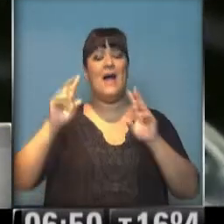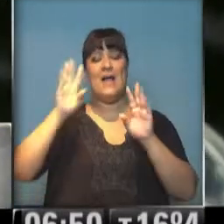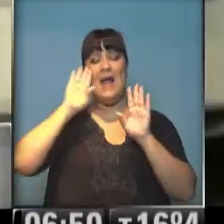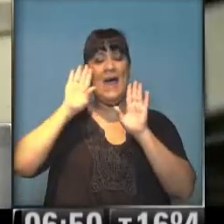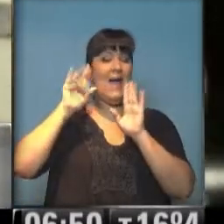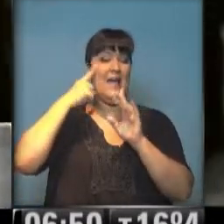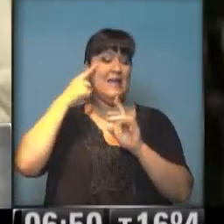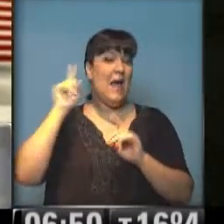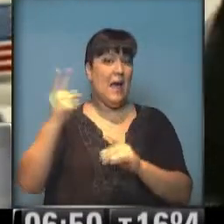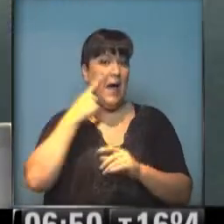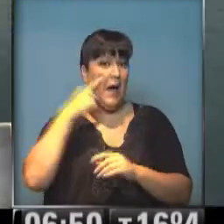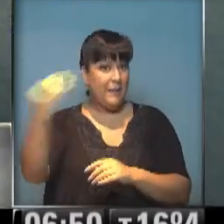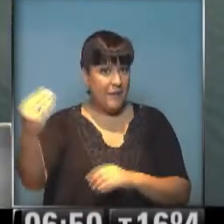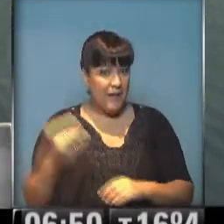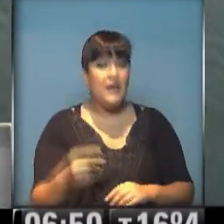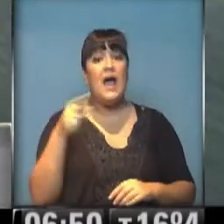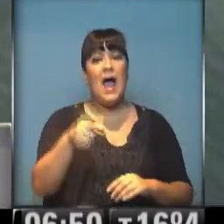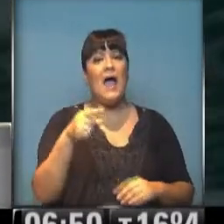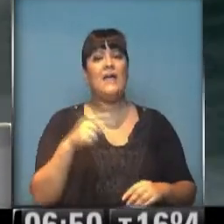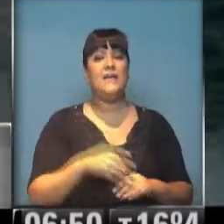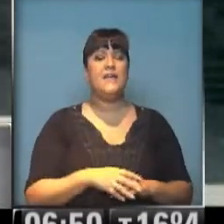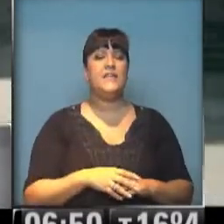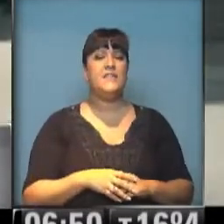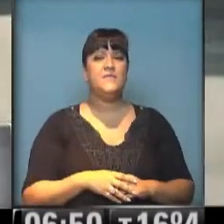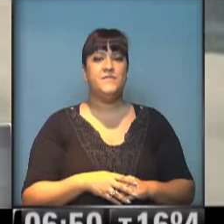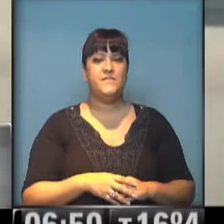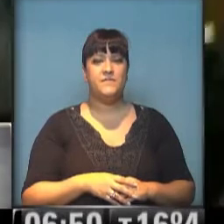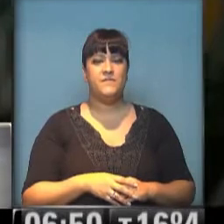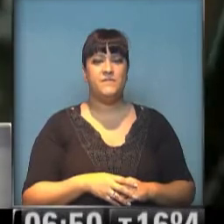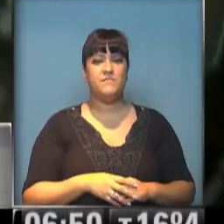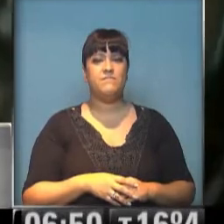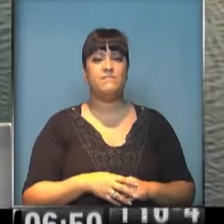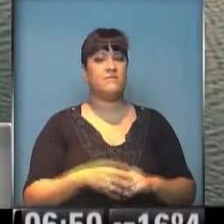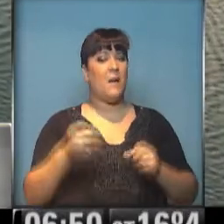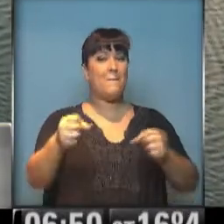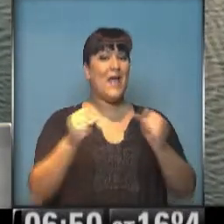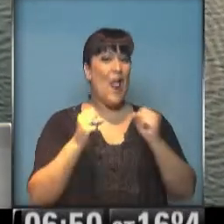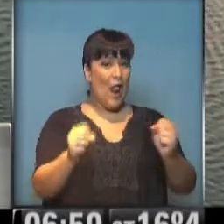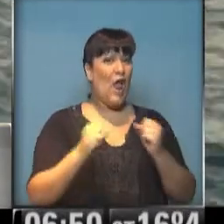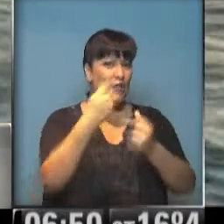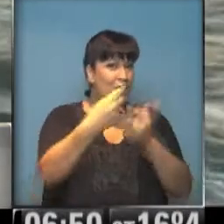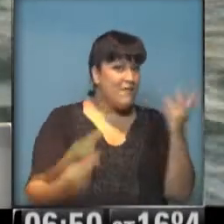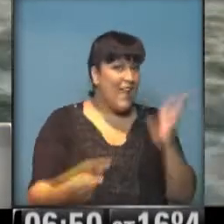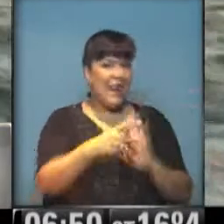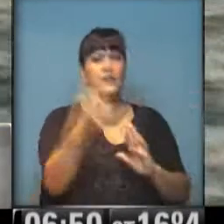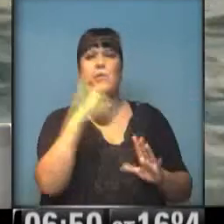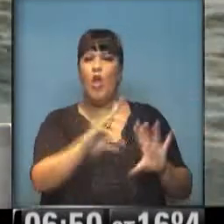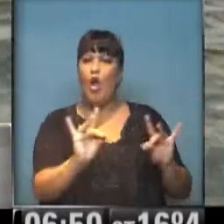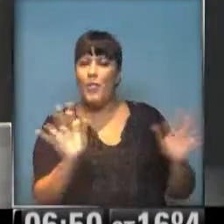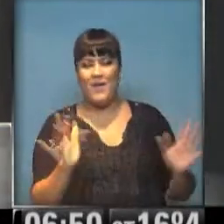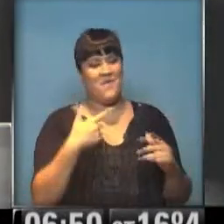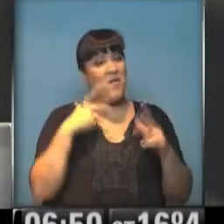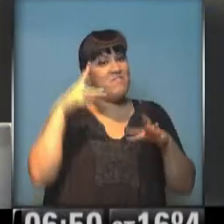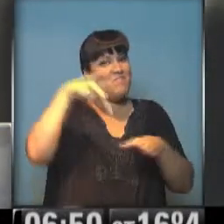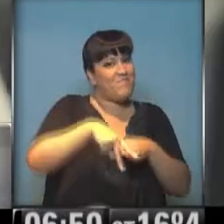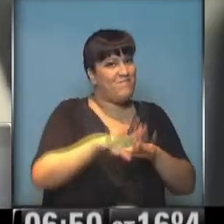así salen las misiones con algunos pilotos distintos, con muchas dificultades. Y dejo de contarte acá